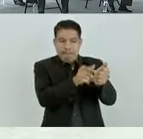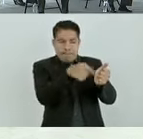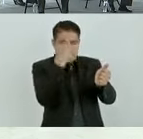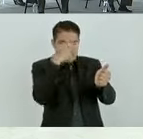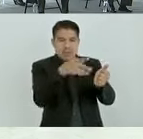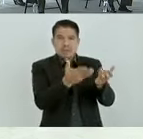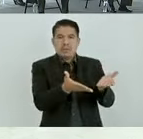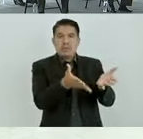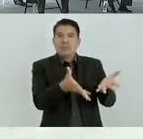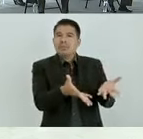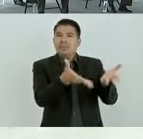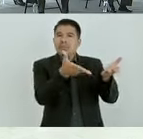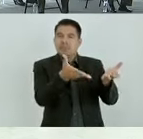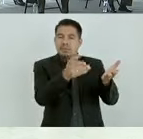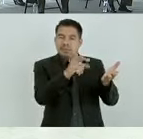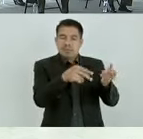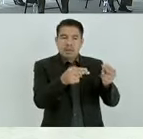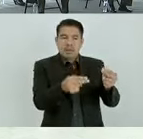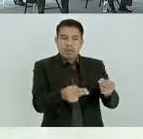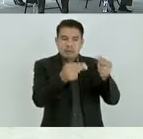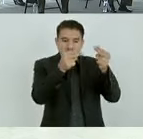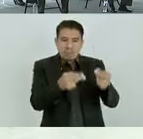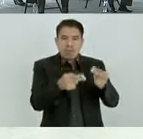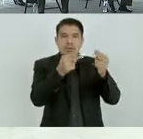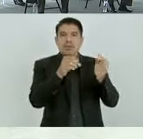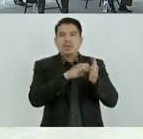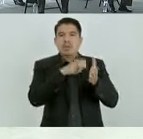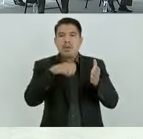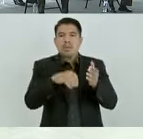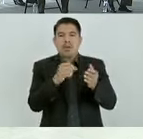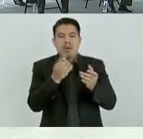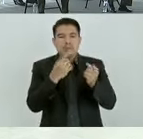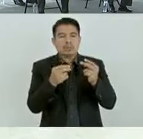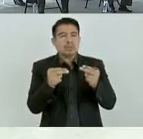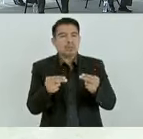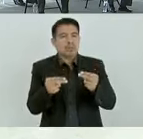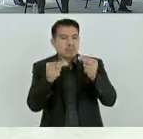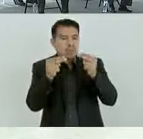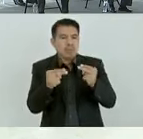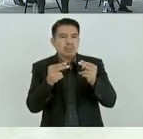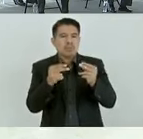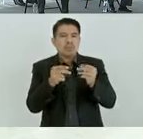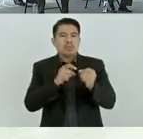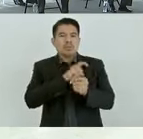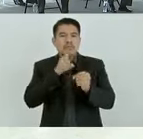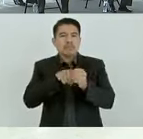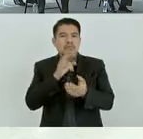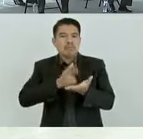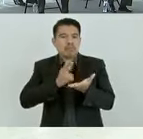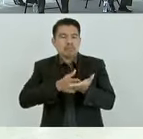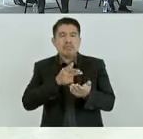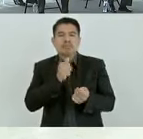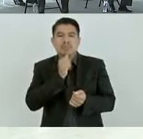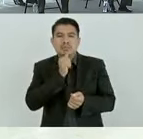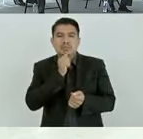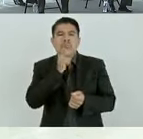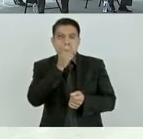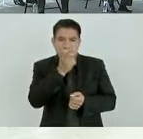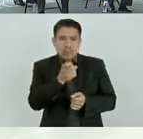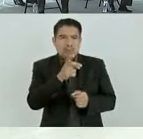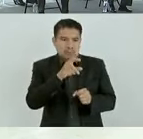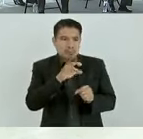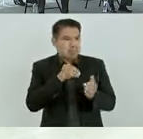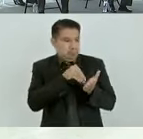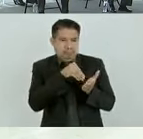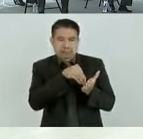tanto empresas del sector formal como del sector informal se mantuvieran.